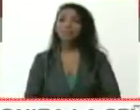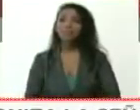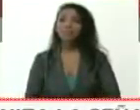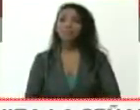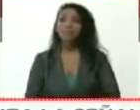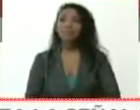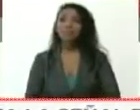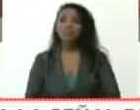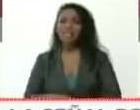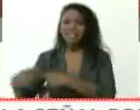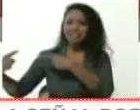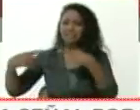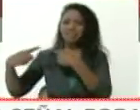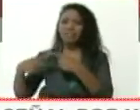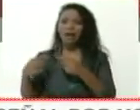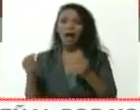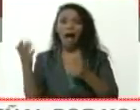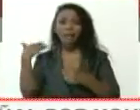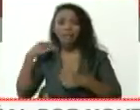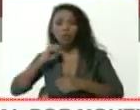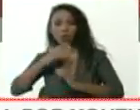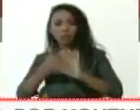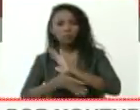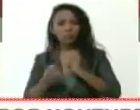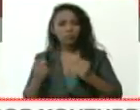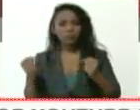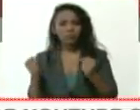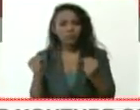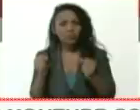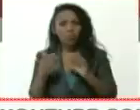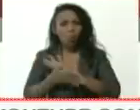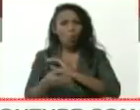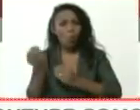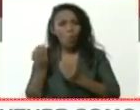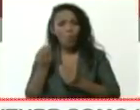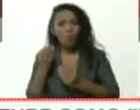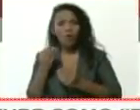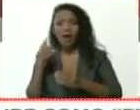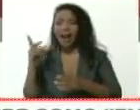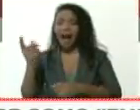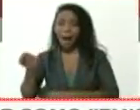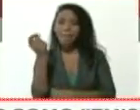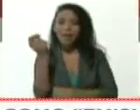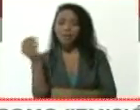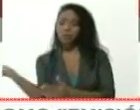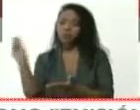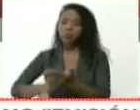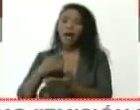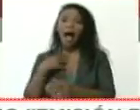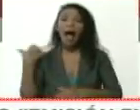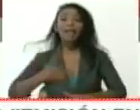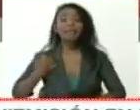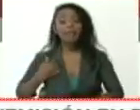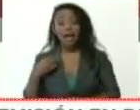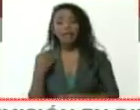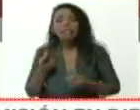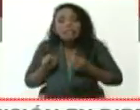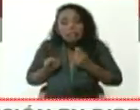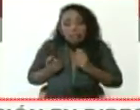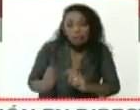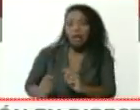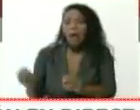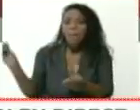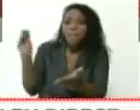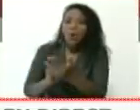1947, de la Guerra Fría, que jamás fue aplicado. Argentina trató de invocarlo en el año